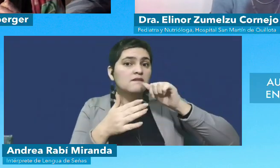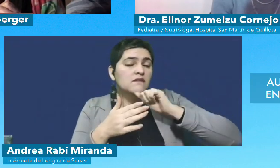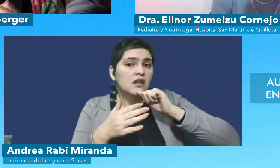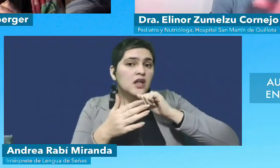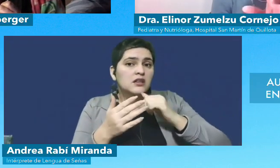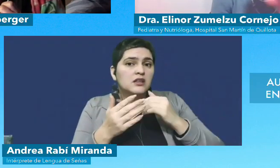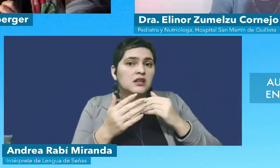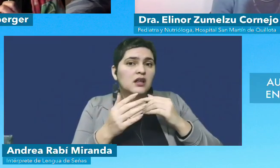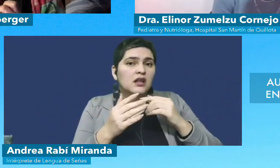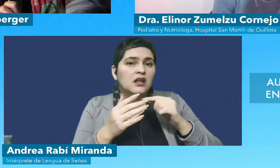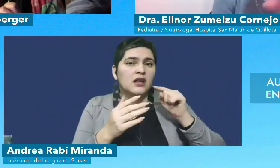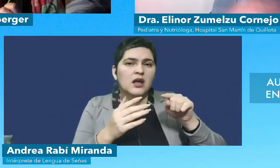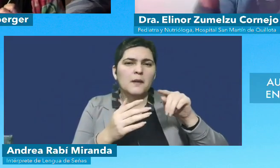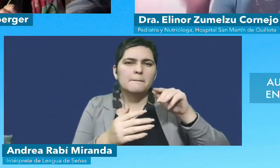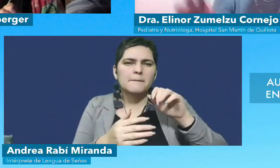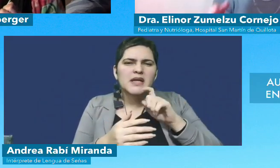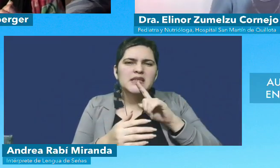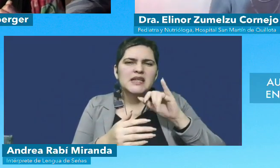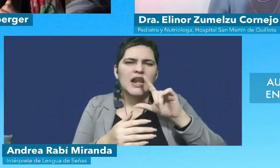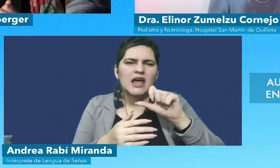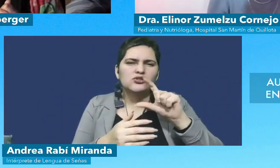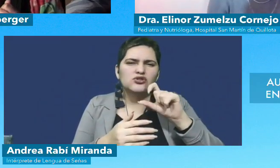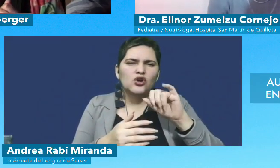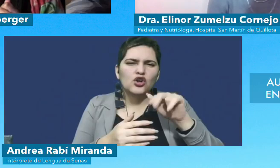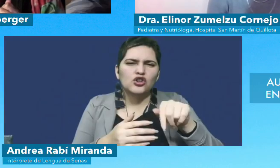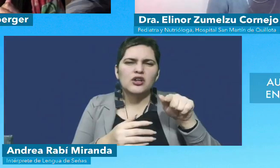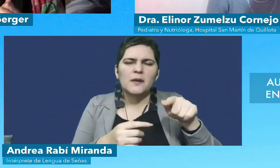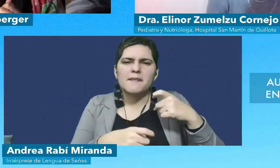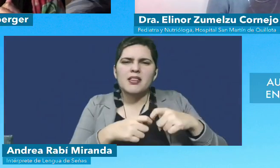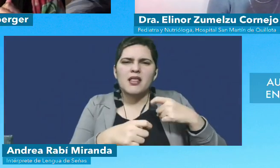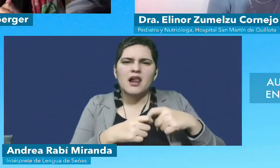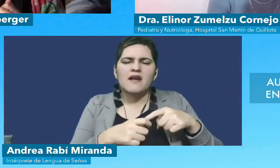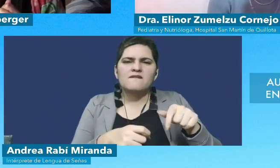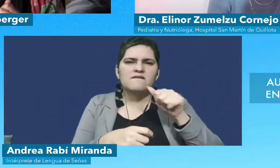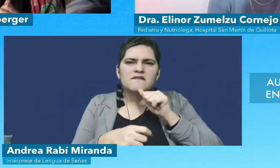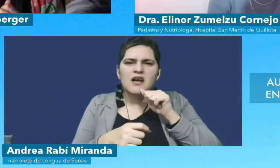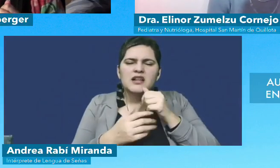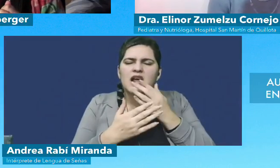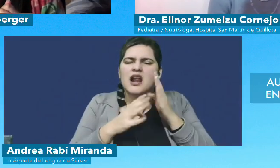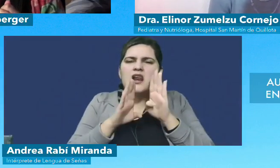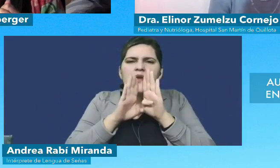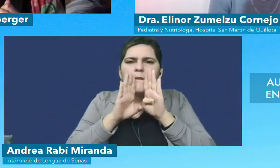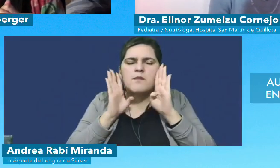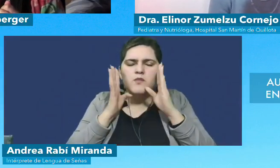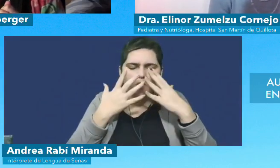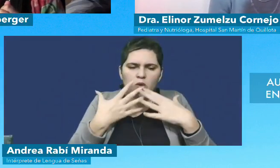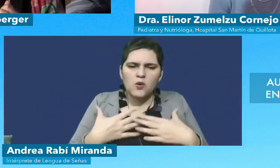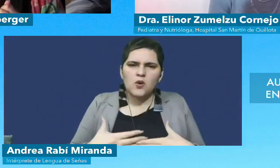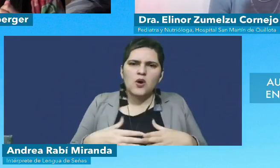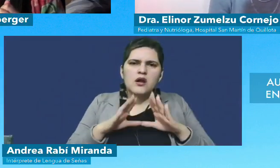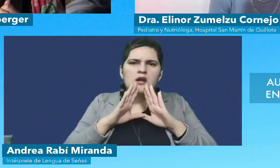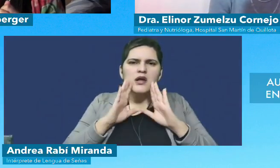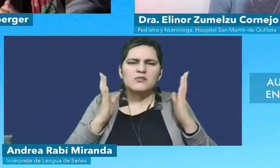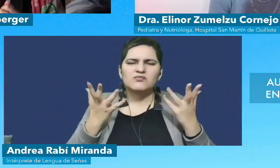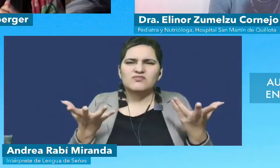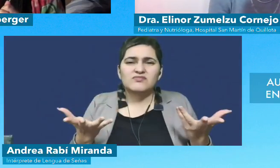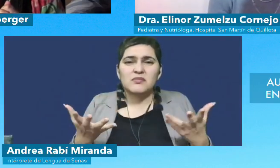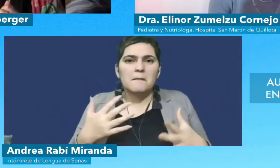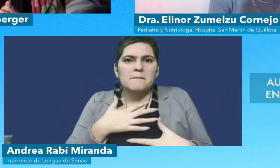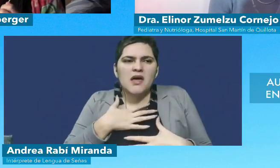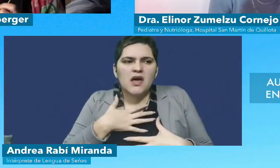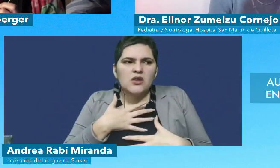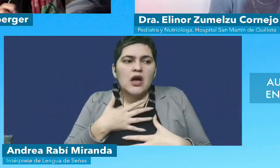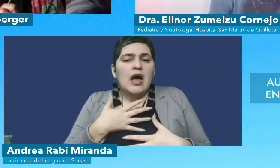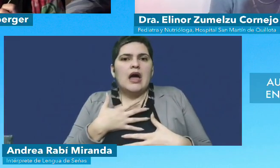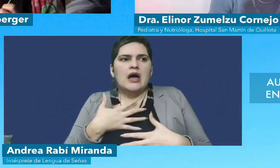metilación o en limpiar, como quien dice, el organismo de estos daños, se hace mucho susto. Un papá le dice, no, entonces prefiero